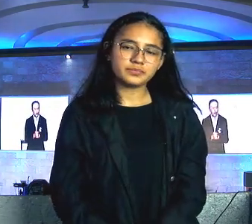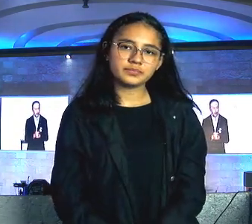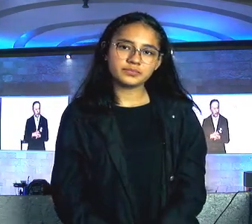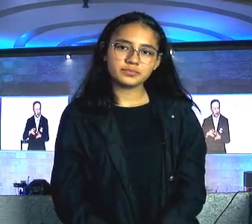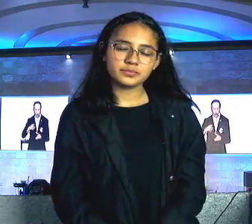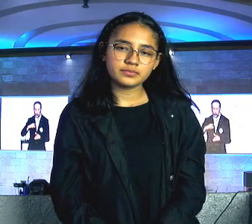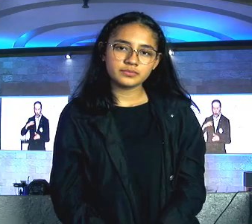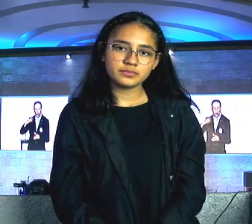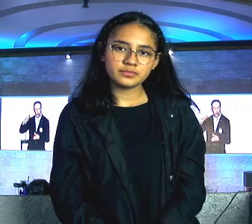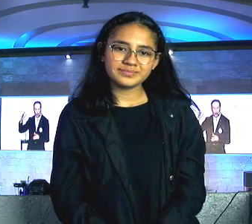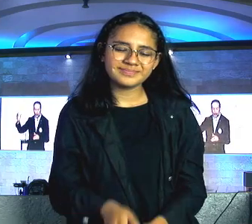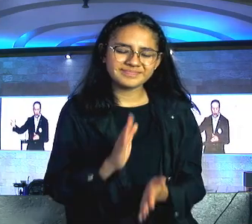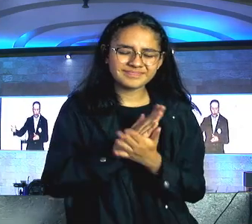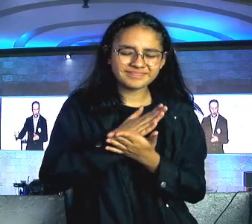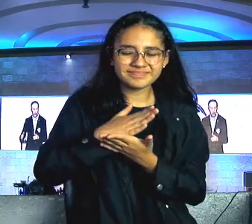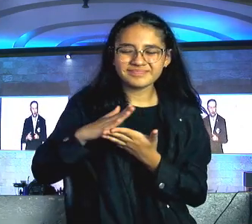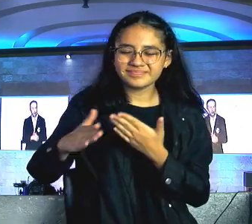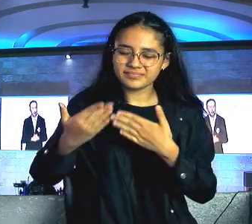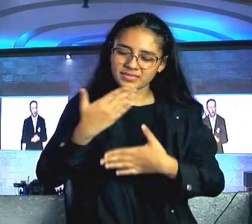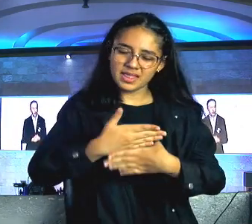Y haz a un lado las barreras.